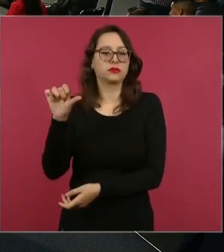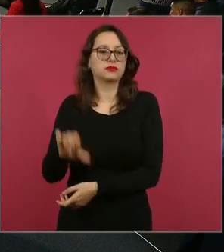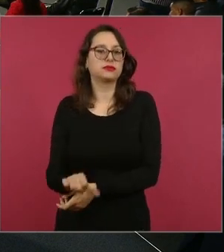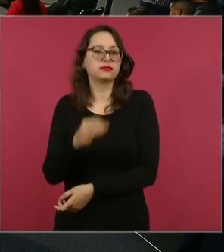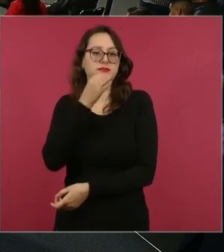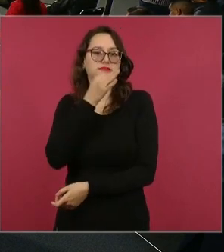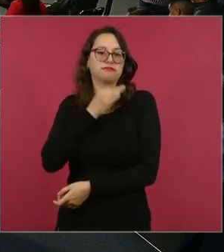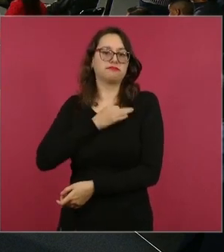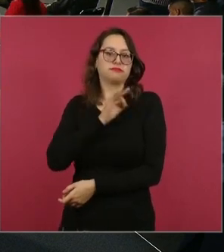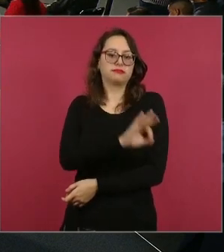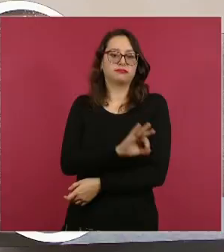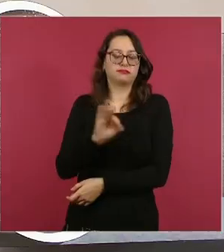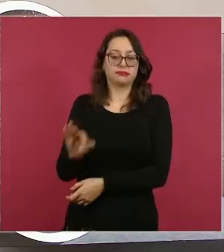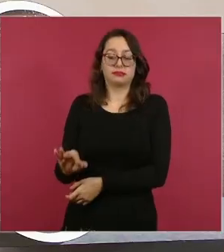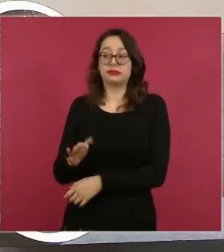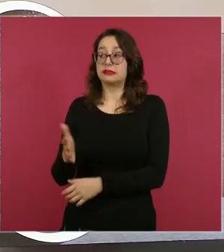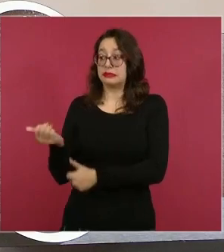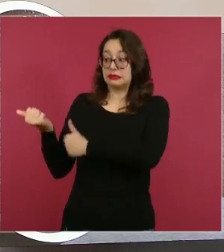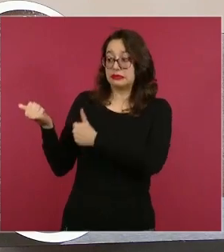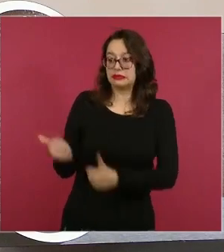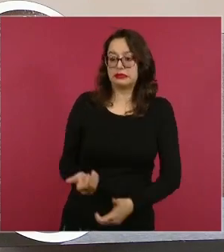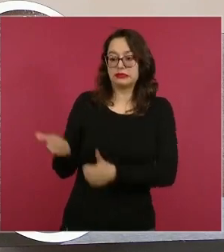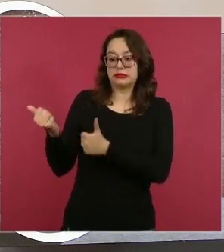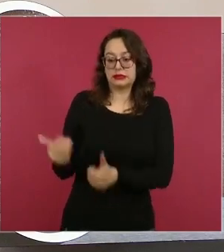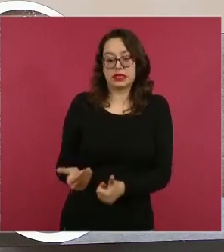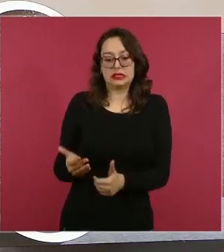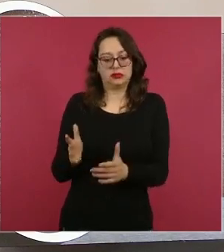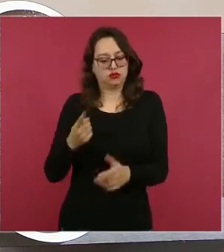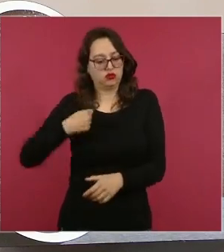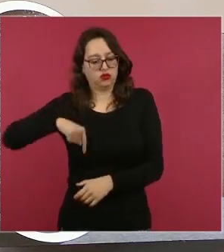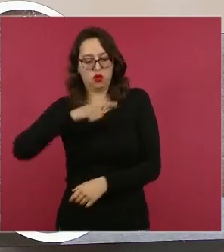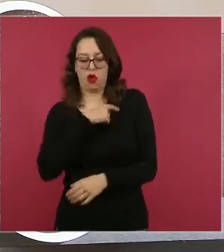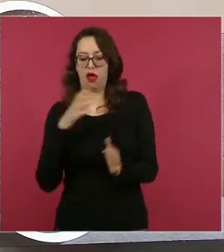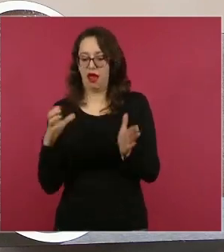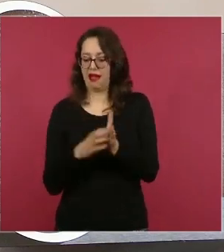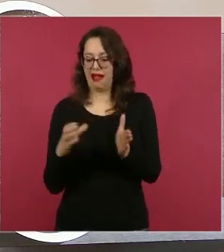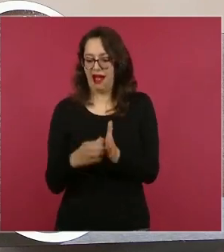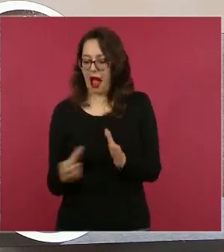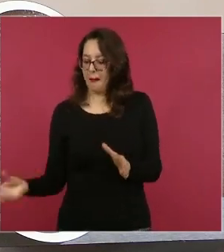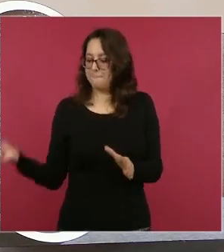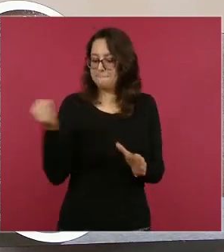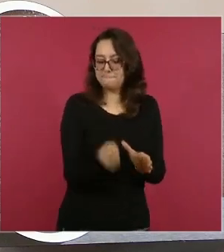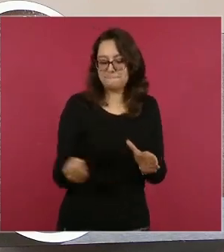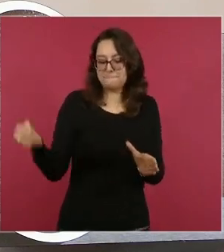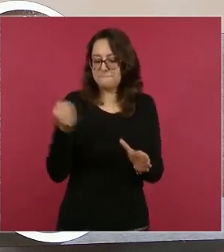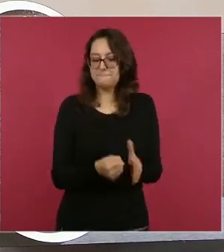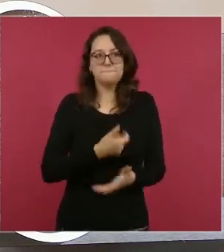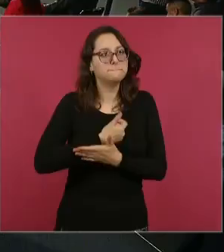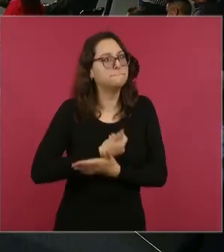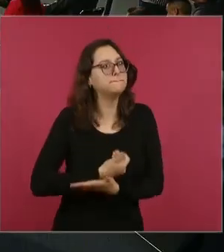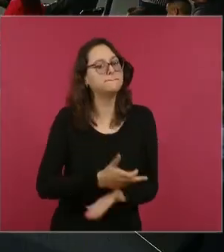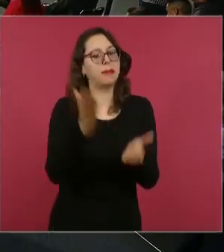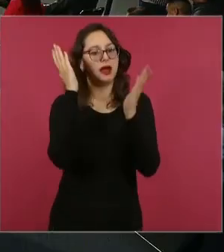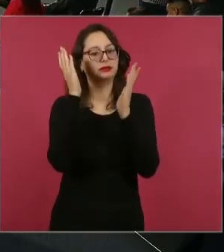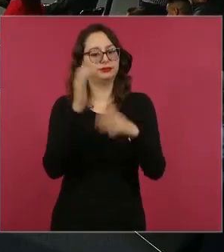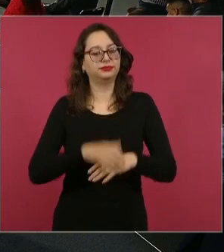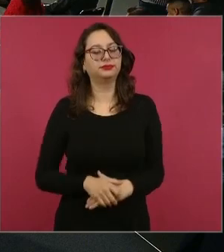pronto no los empiecen a entregar los productos ya nos hemos coordinado con con las fuerzas armadas para hacer la